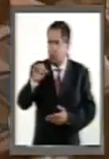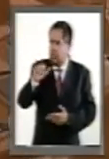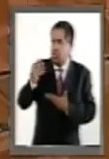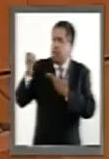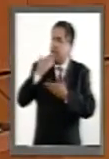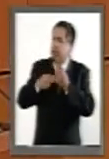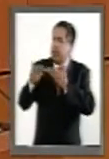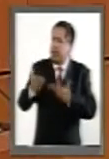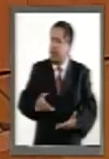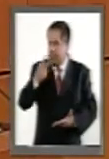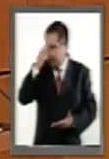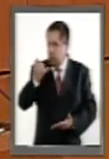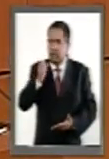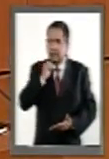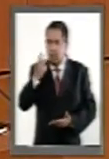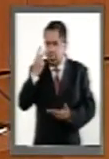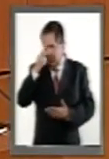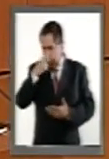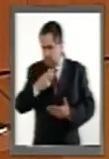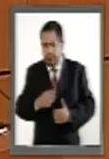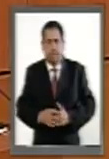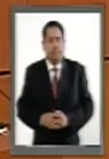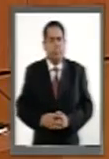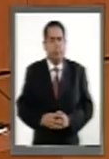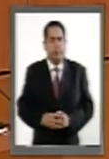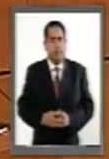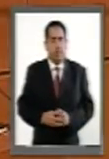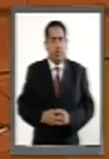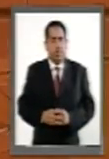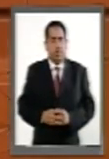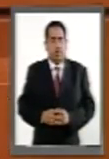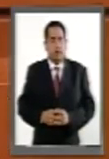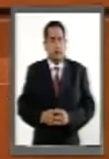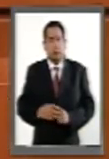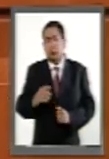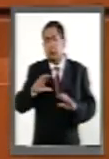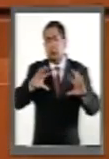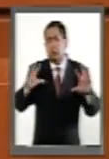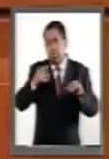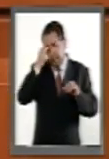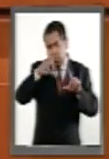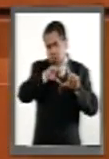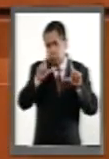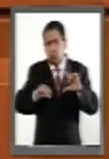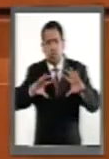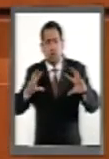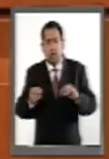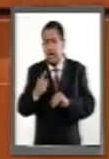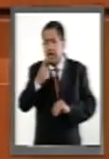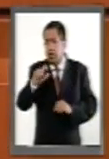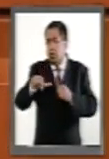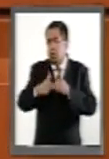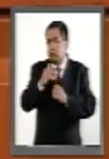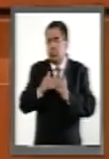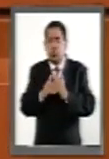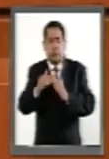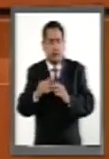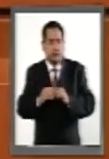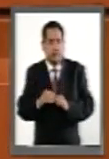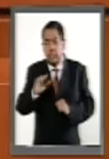Marín. En México, de un total de 112 millones de personas, 57